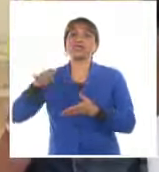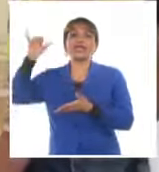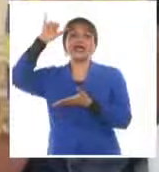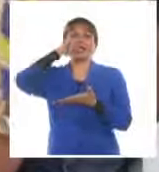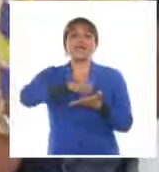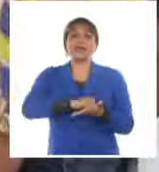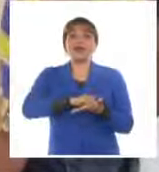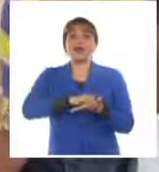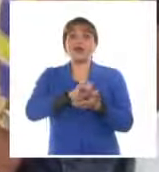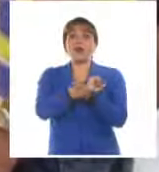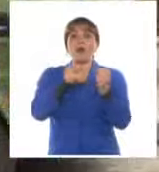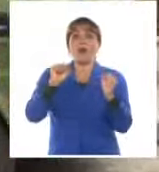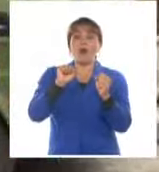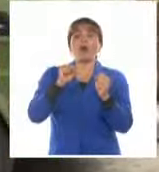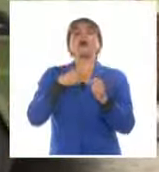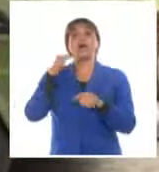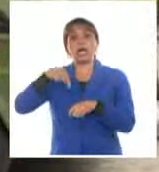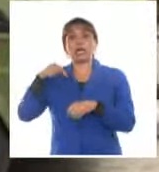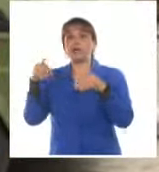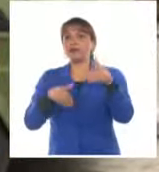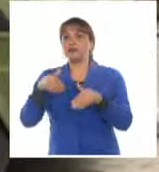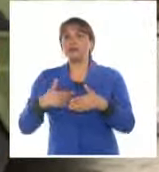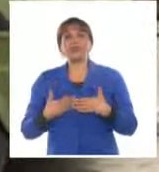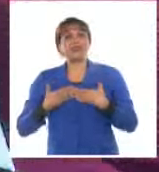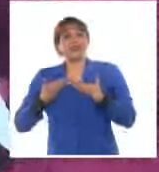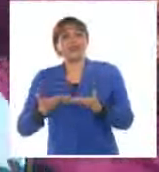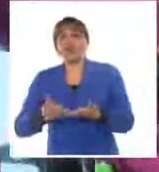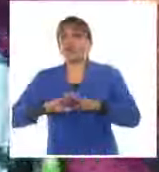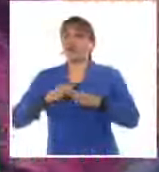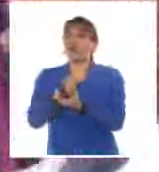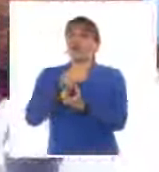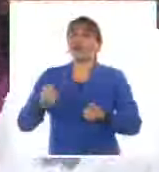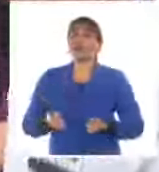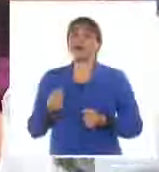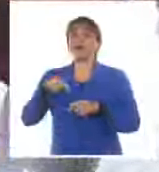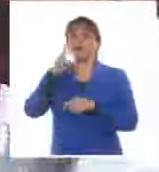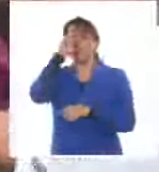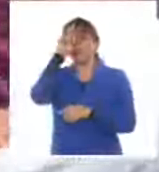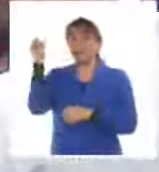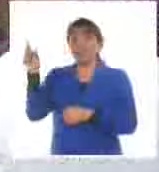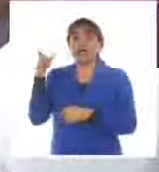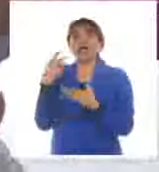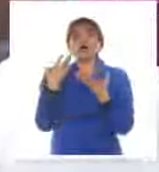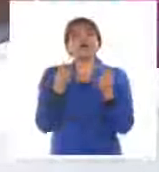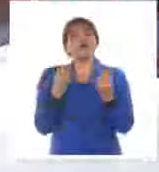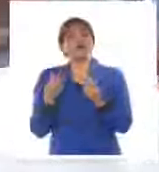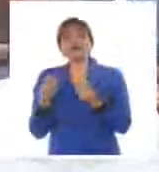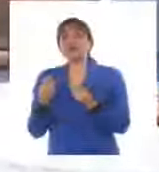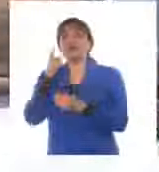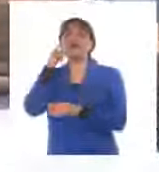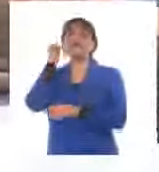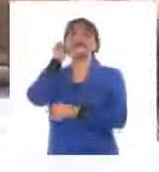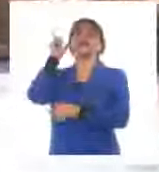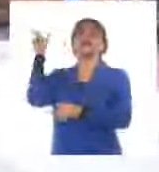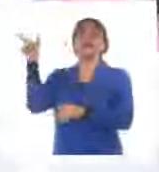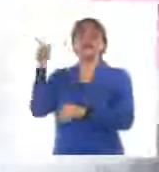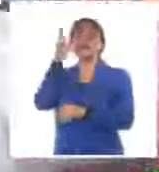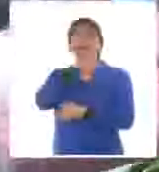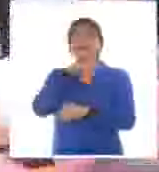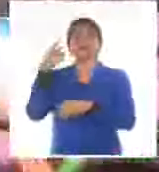con nosotros y se le entregó todo el esfuerzo, porque esto es un hospital con mucha experiencia de